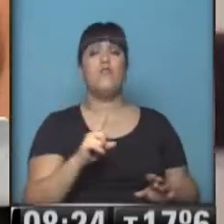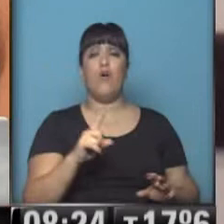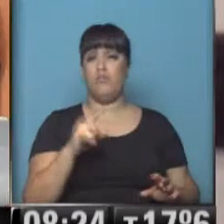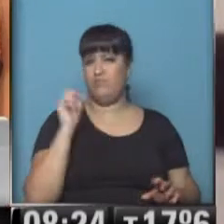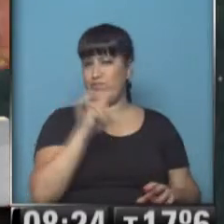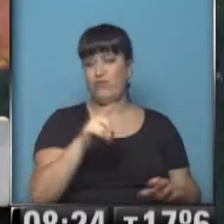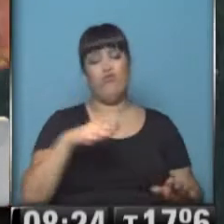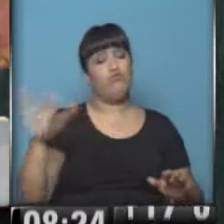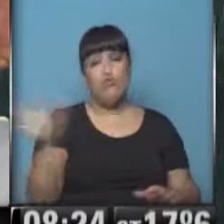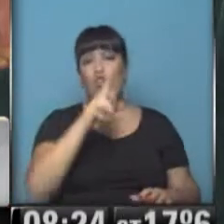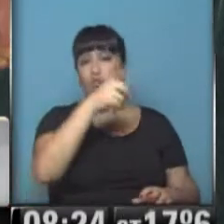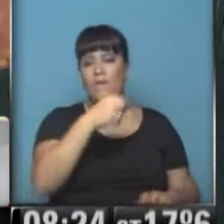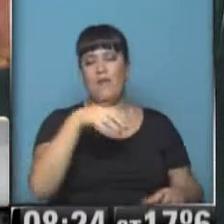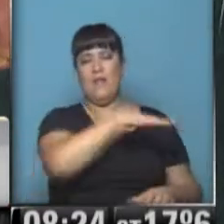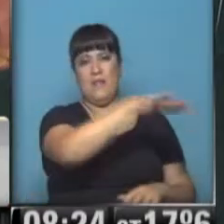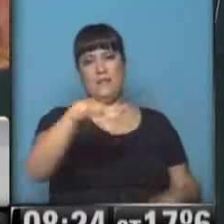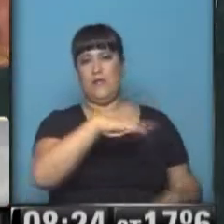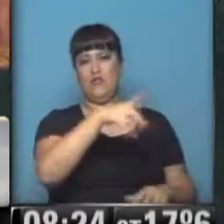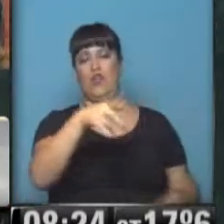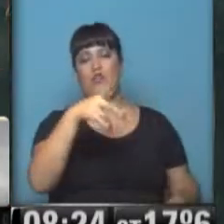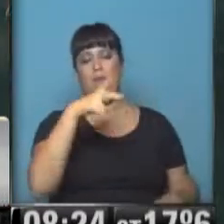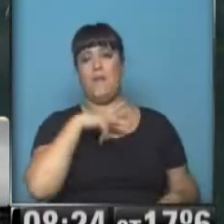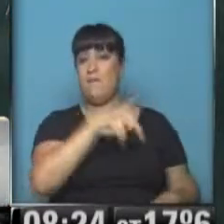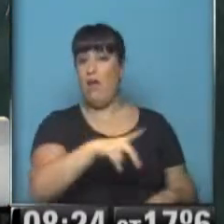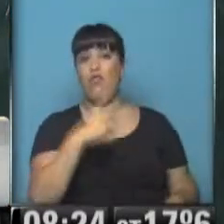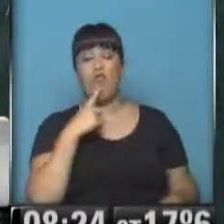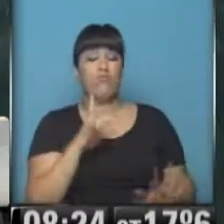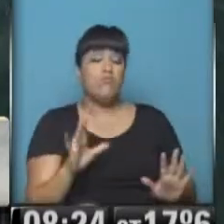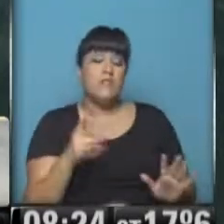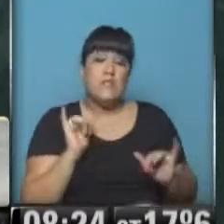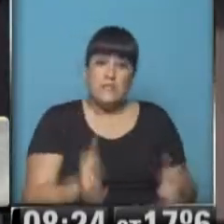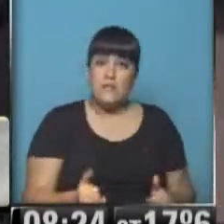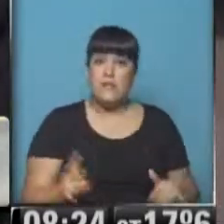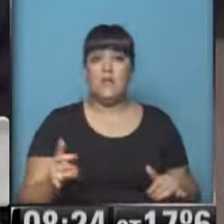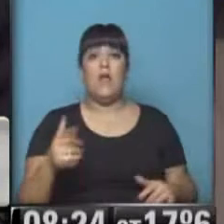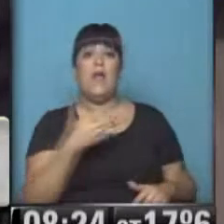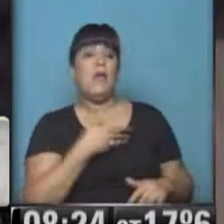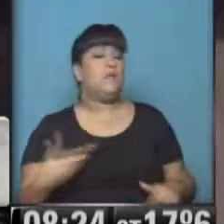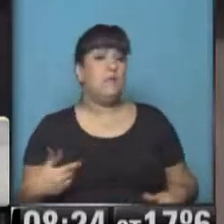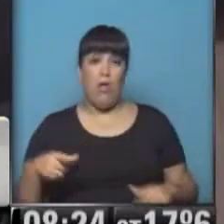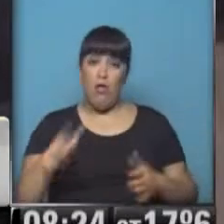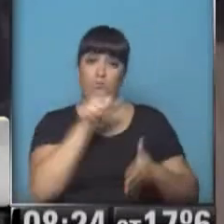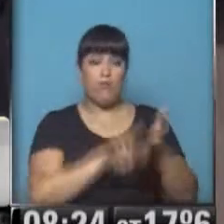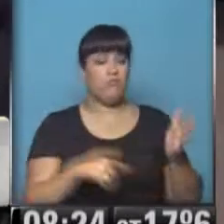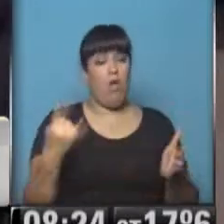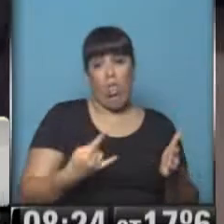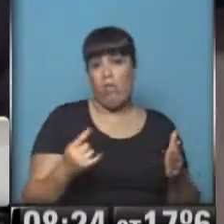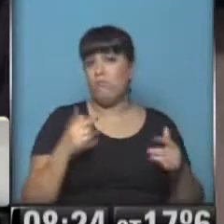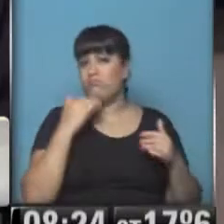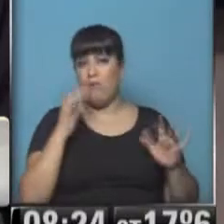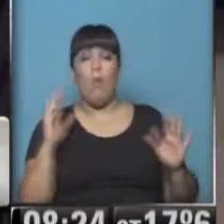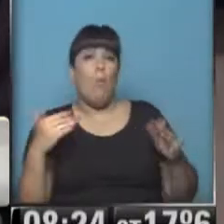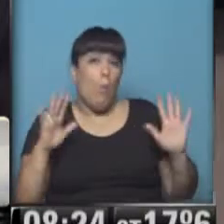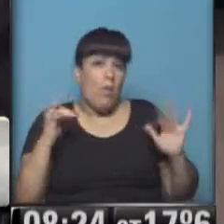privado eso sí quedó claro aparentemente sí hasta ahora no hay verificación que el estado también esté utilizando este tipo de facturas podría suceder